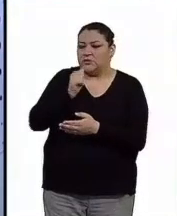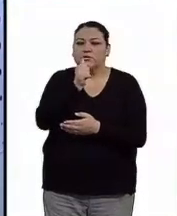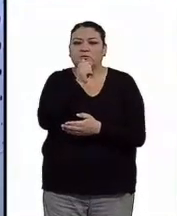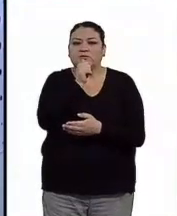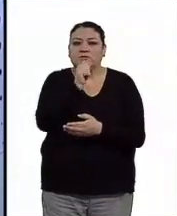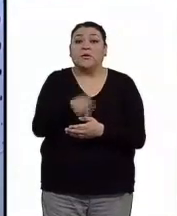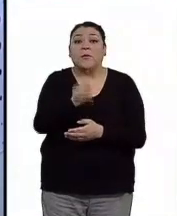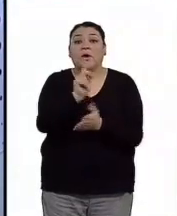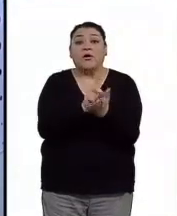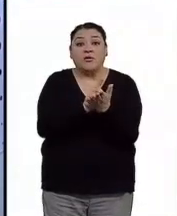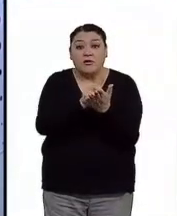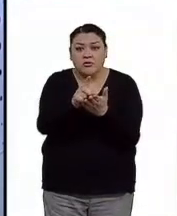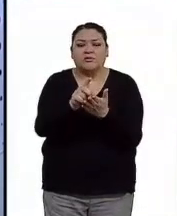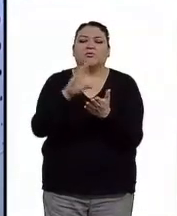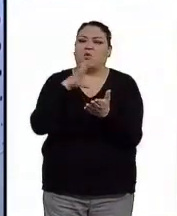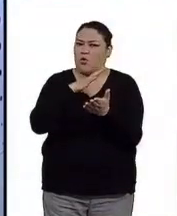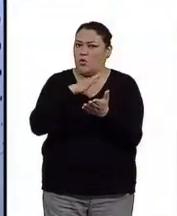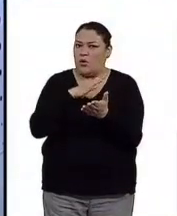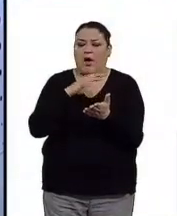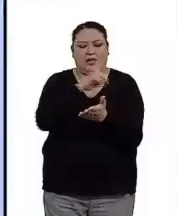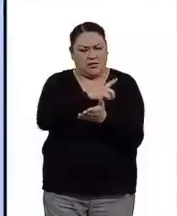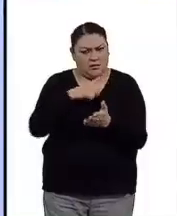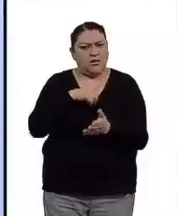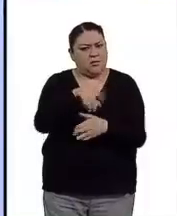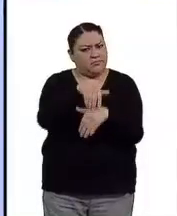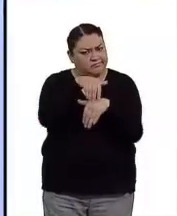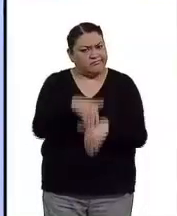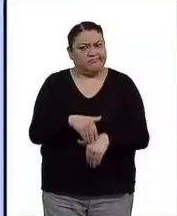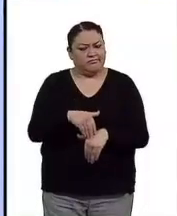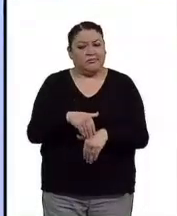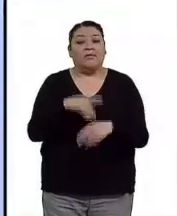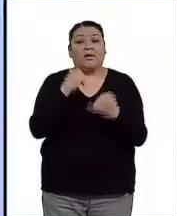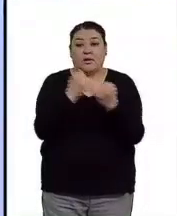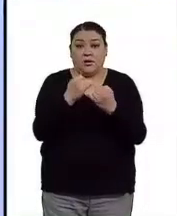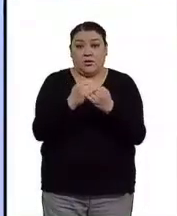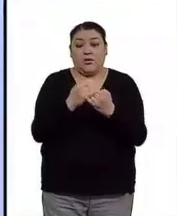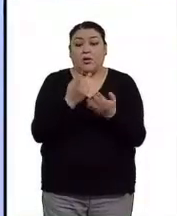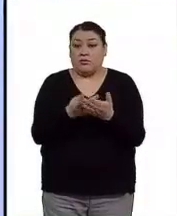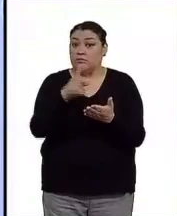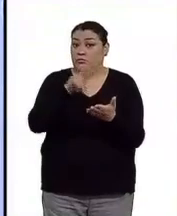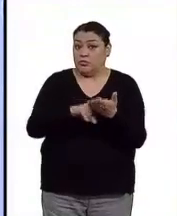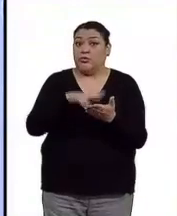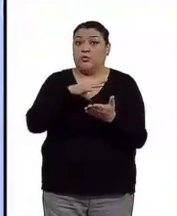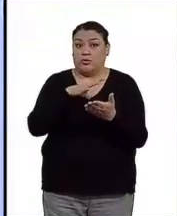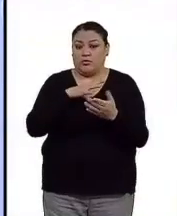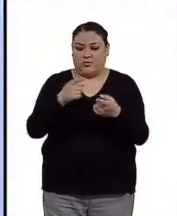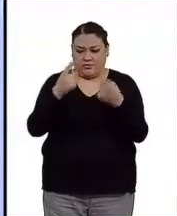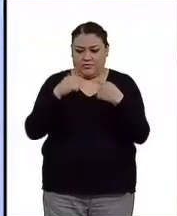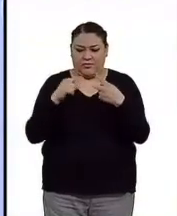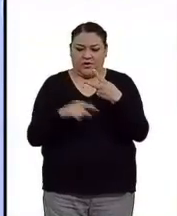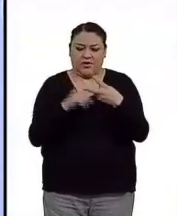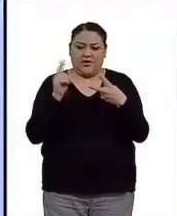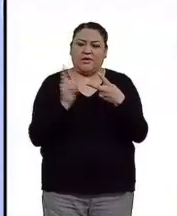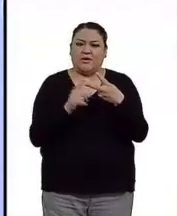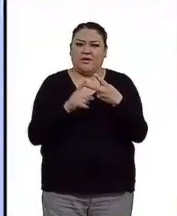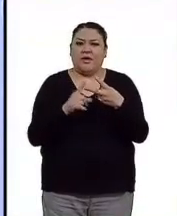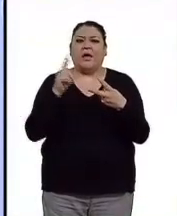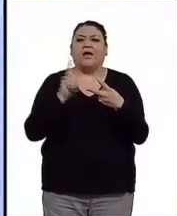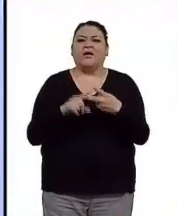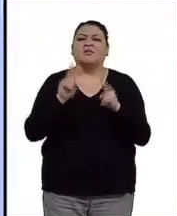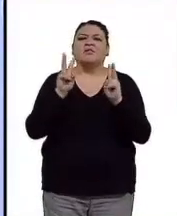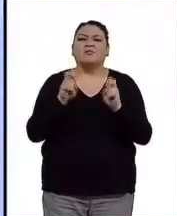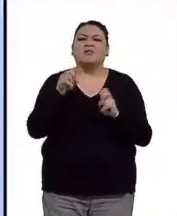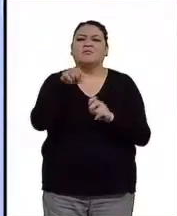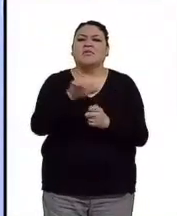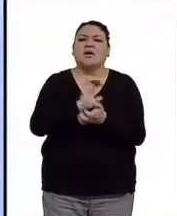derecho ius cogens, pues tienen que ser cumplidos. Pero además tenemos todo el estándar ya después desde el aspecto de la no discriminación